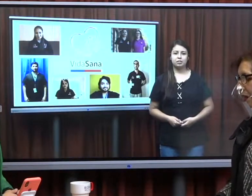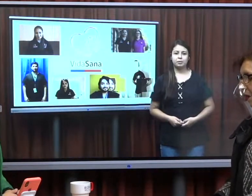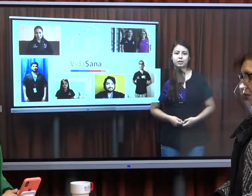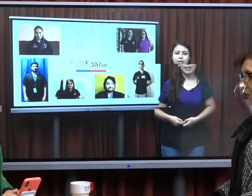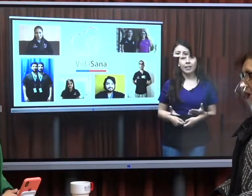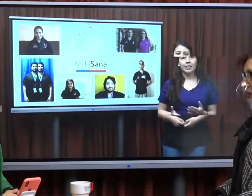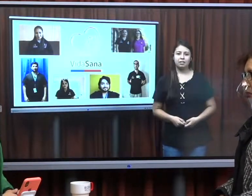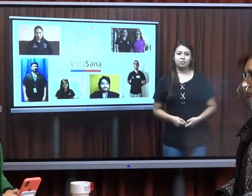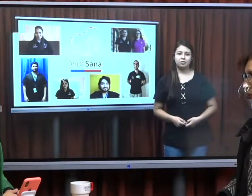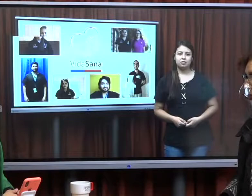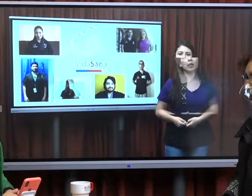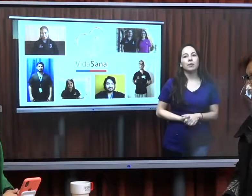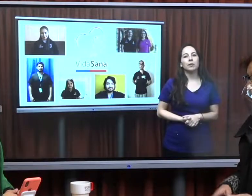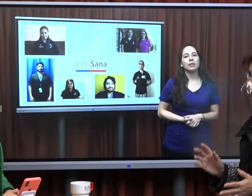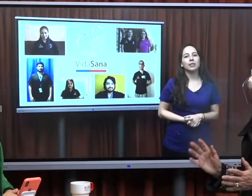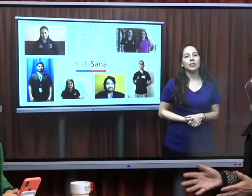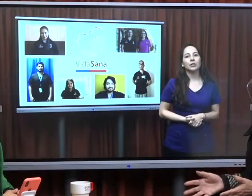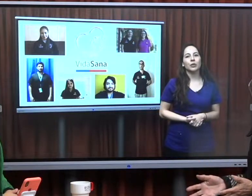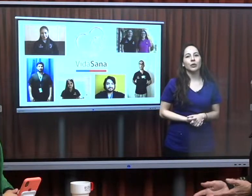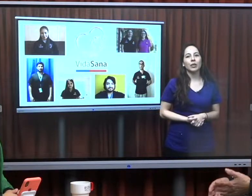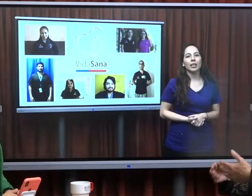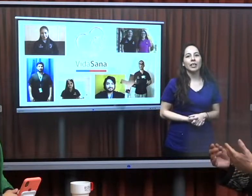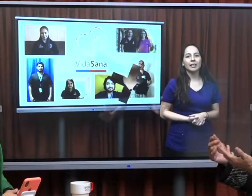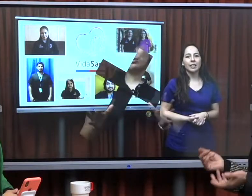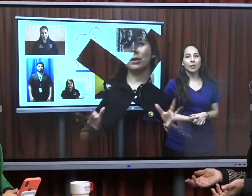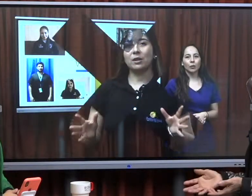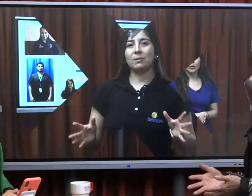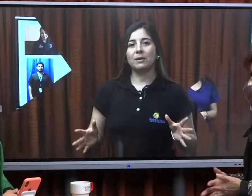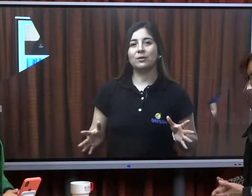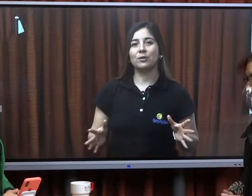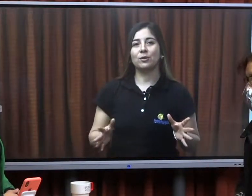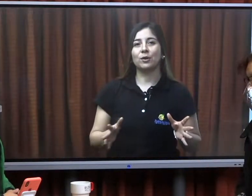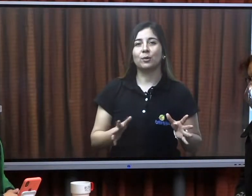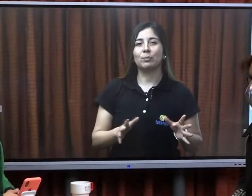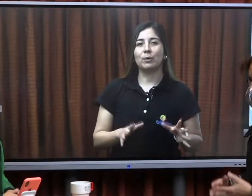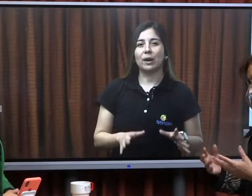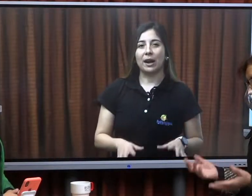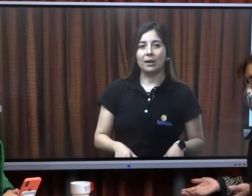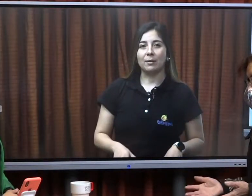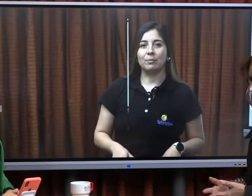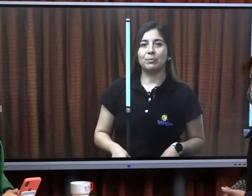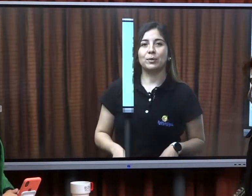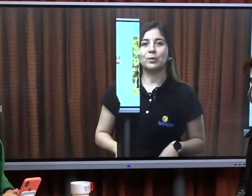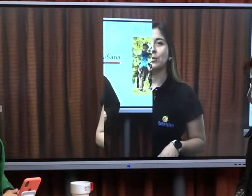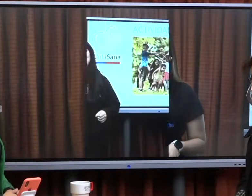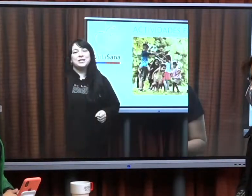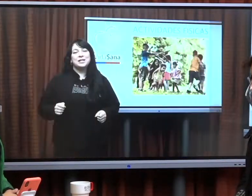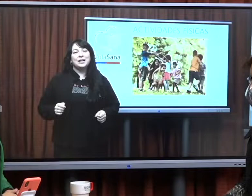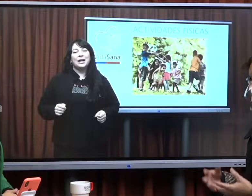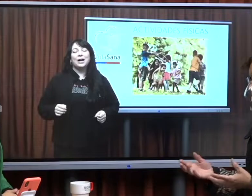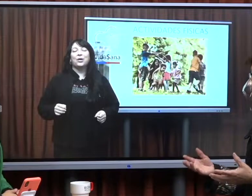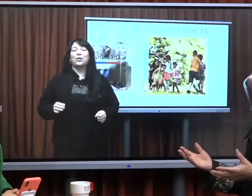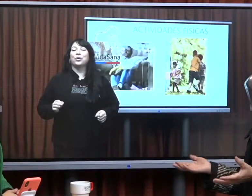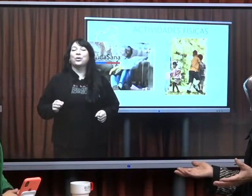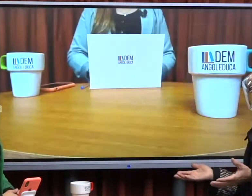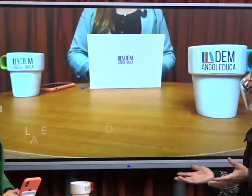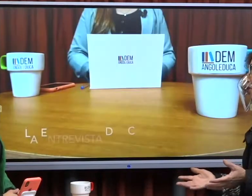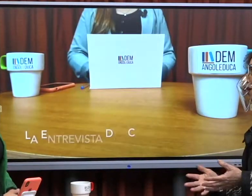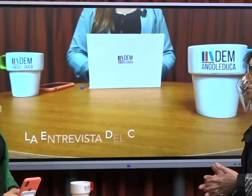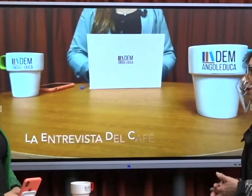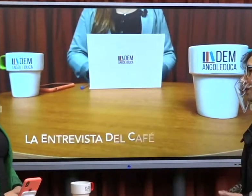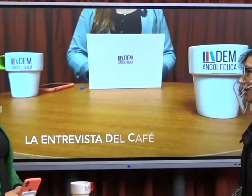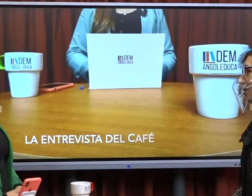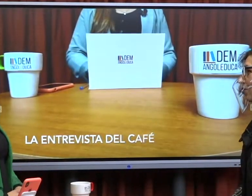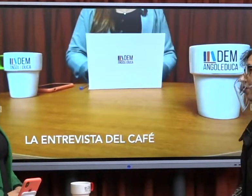formado por psicólogos, kinesiólogos, profesoras especialistas y también para esa